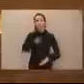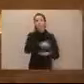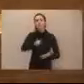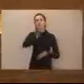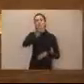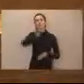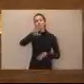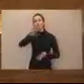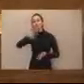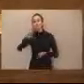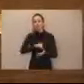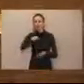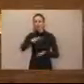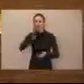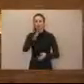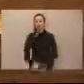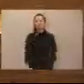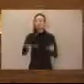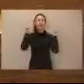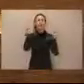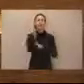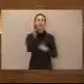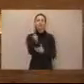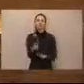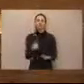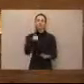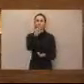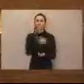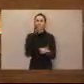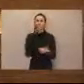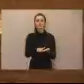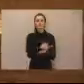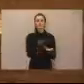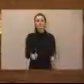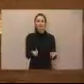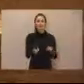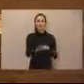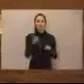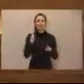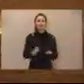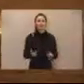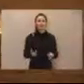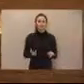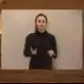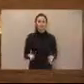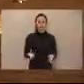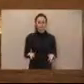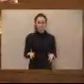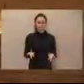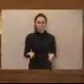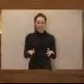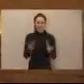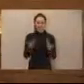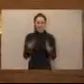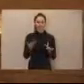por representación institucional. Y no lo decimos porque no creamos que deban ser, que deban existir las organizaciones sindicales